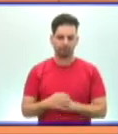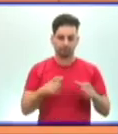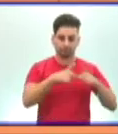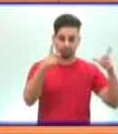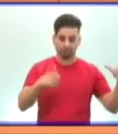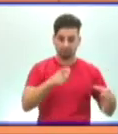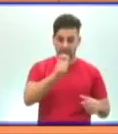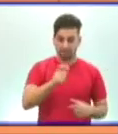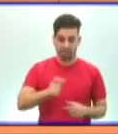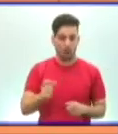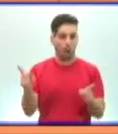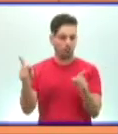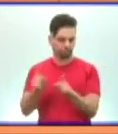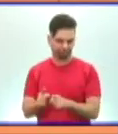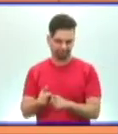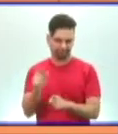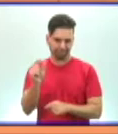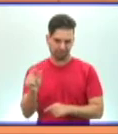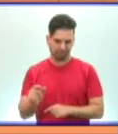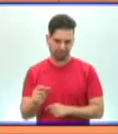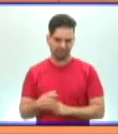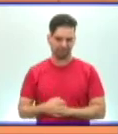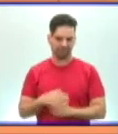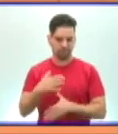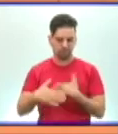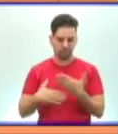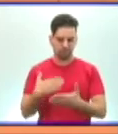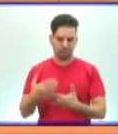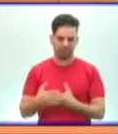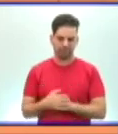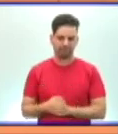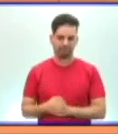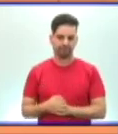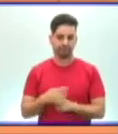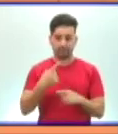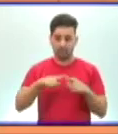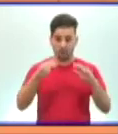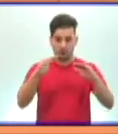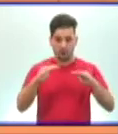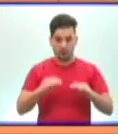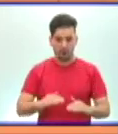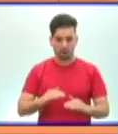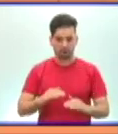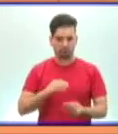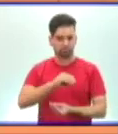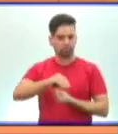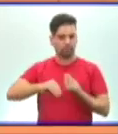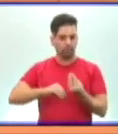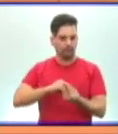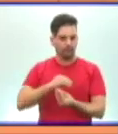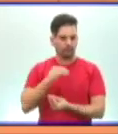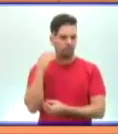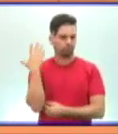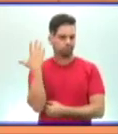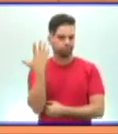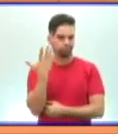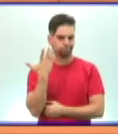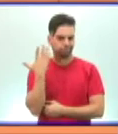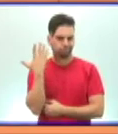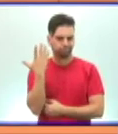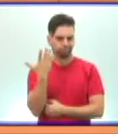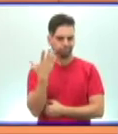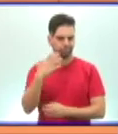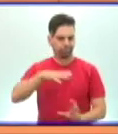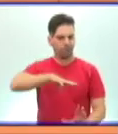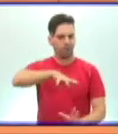cambio climático como el principal problema que enfrentamos en nuestro planeta y que sin duda